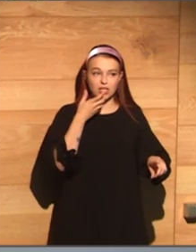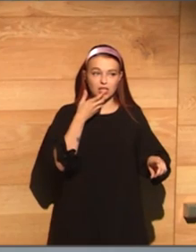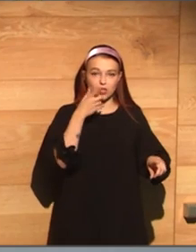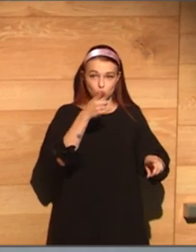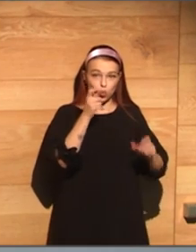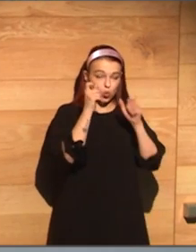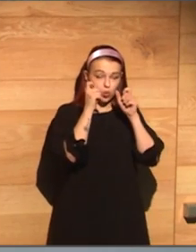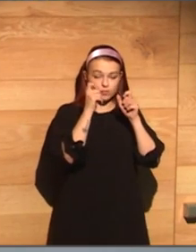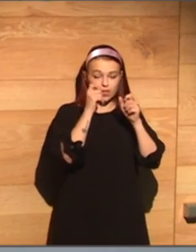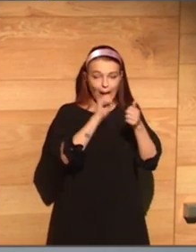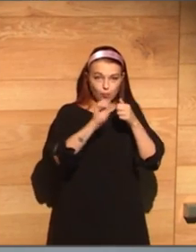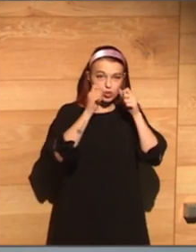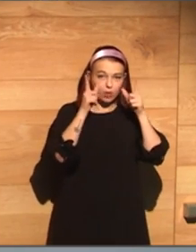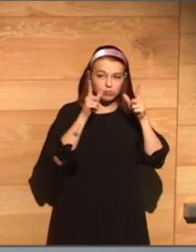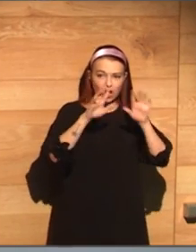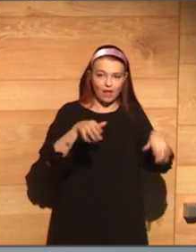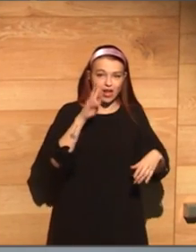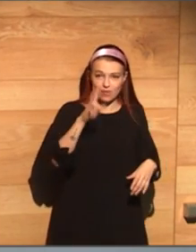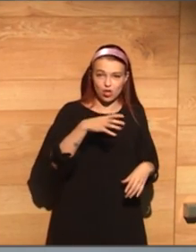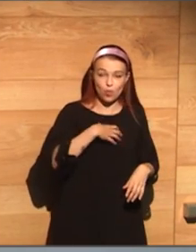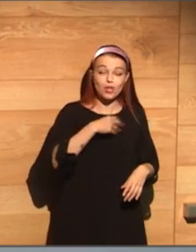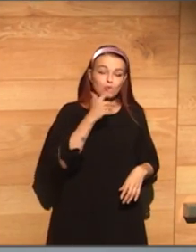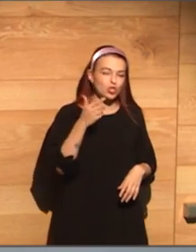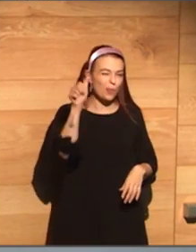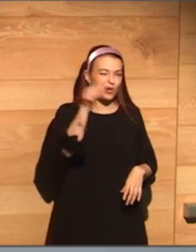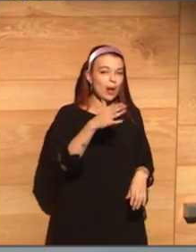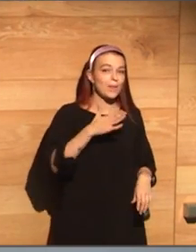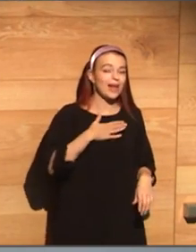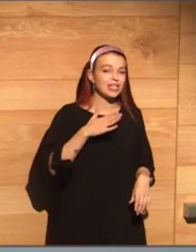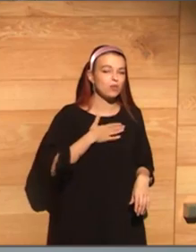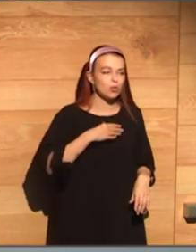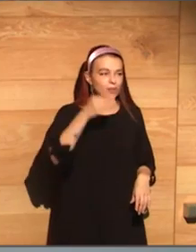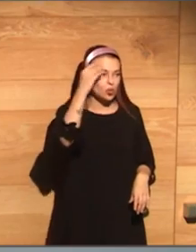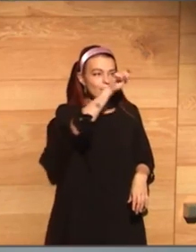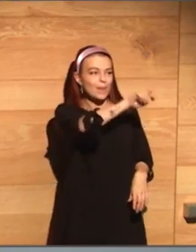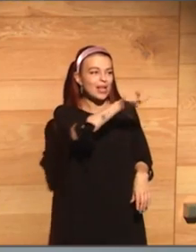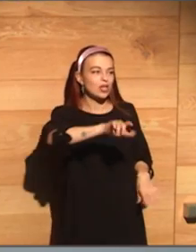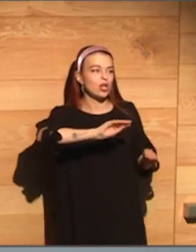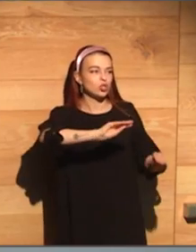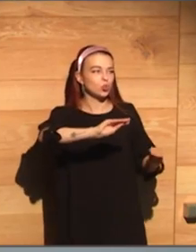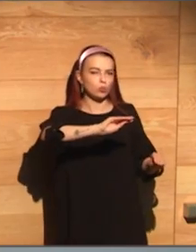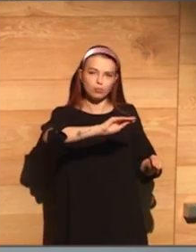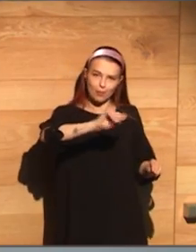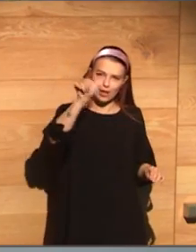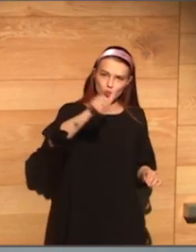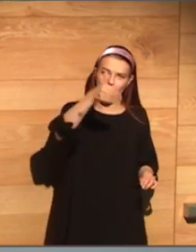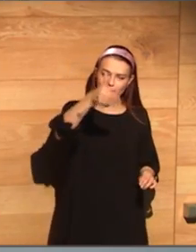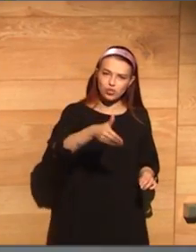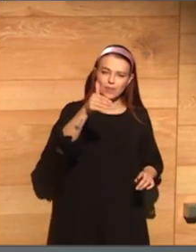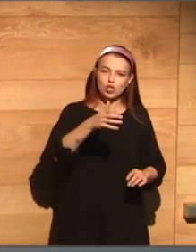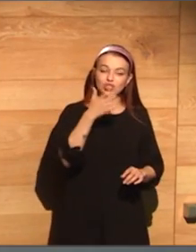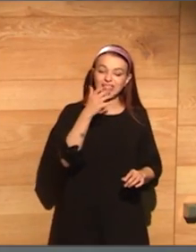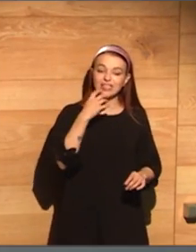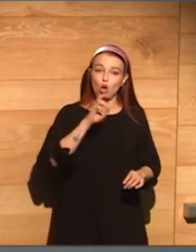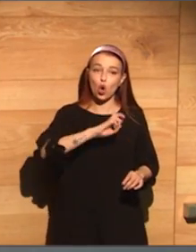digo, Patrimonio no es una película, creo, que en la cabeza de la gente sea tan importante hasta que la miras así, hasta que dices, pero pues